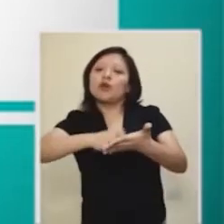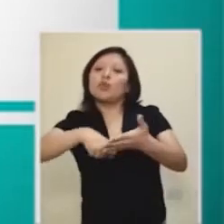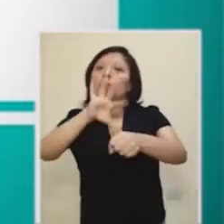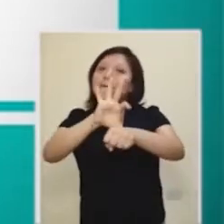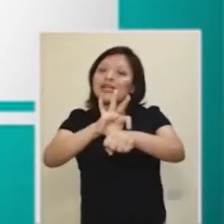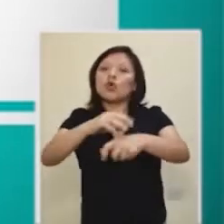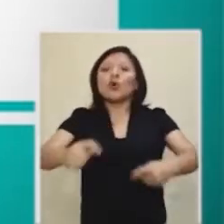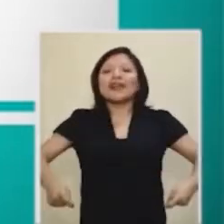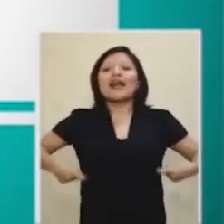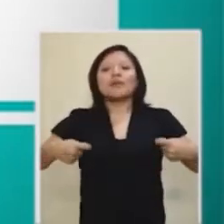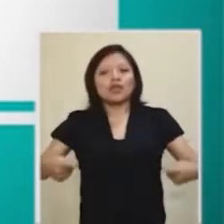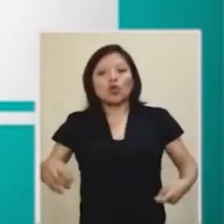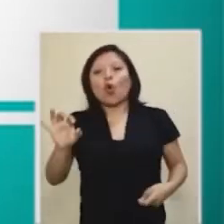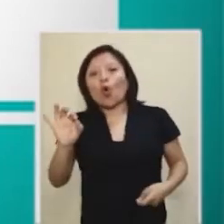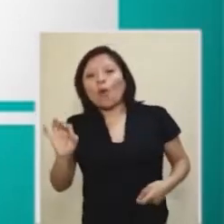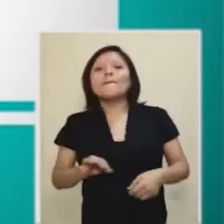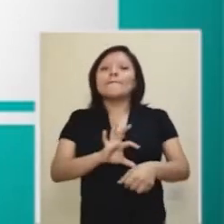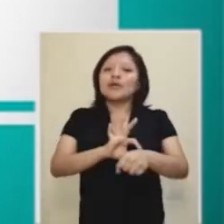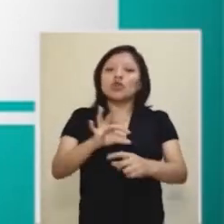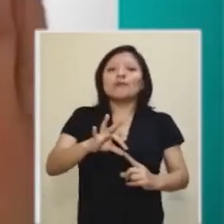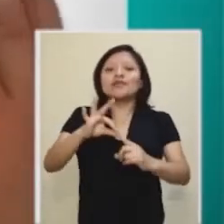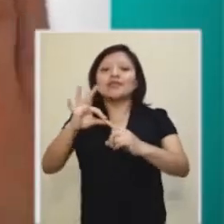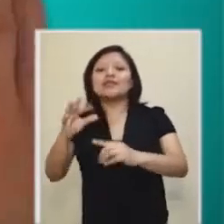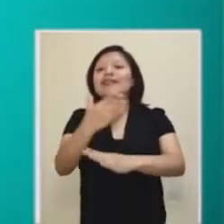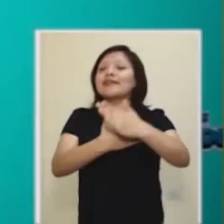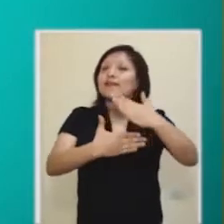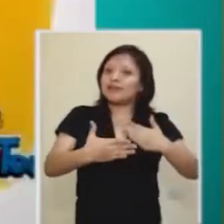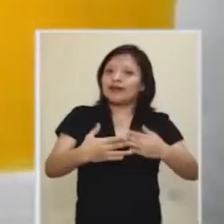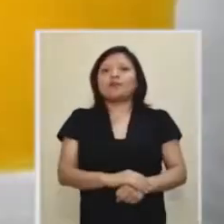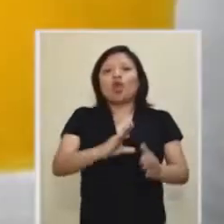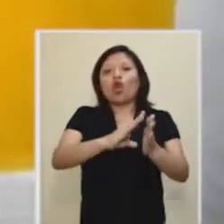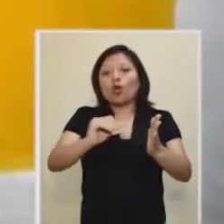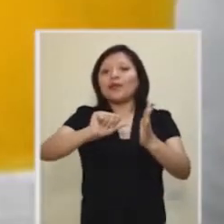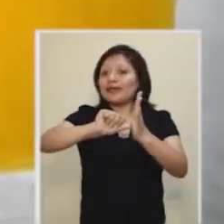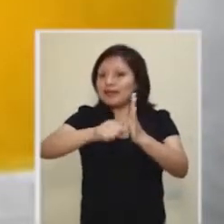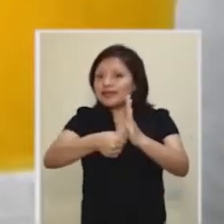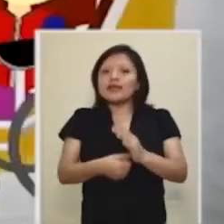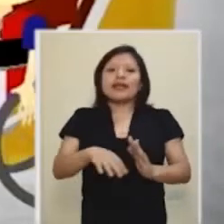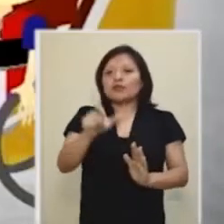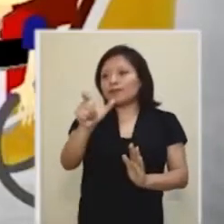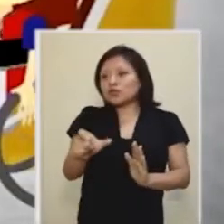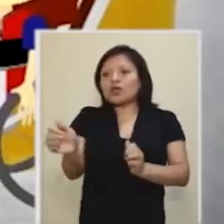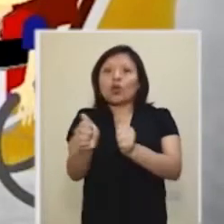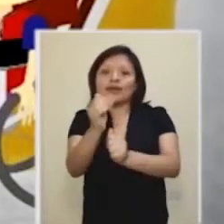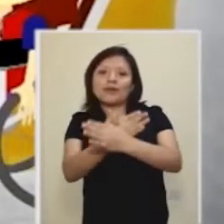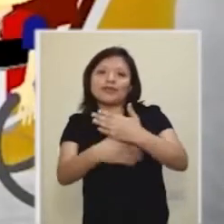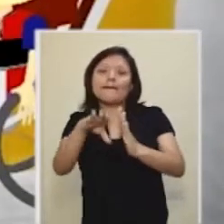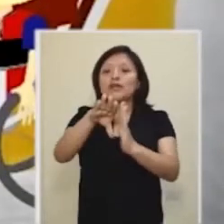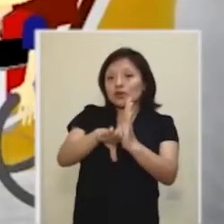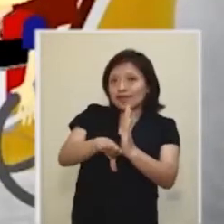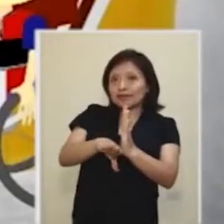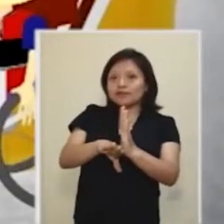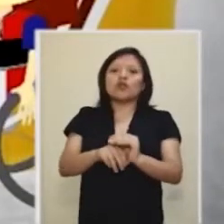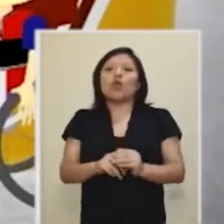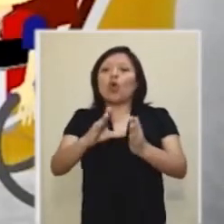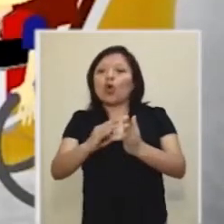para que una persona con discapacidad pueda ingresar a trabajar, ¿no? Y un poco, bueno, darle charlas de concientización para cambiar ciertos paradigmas,